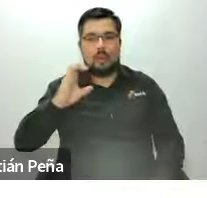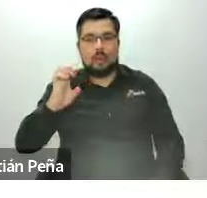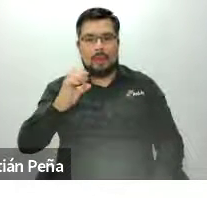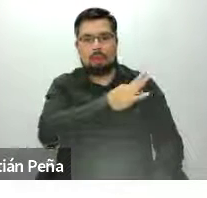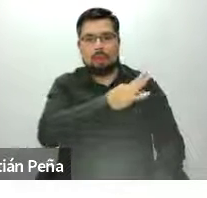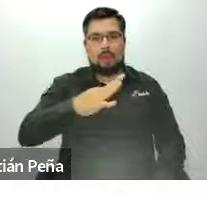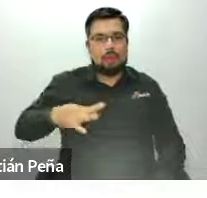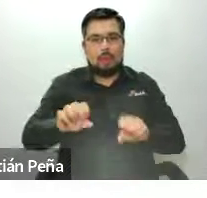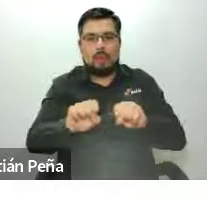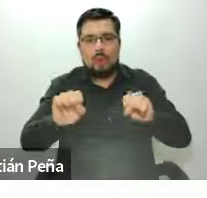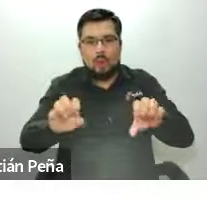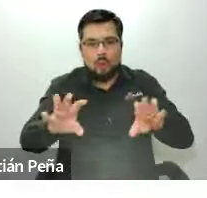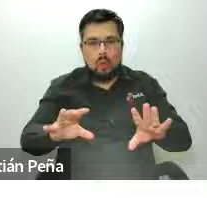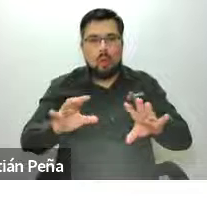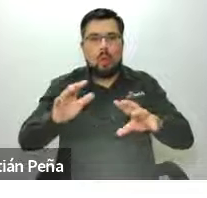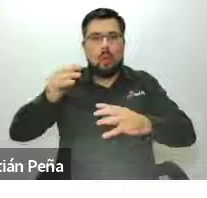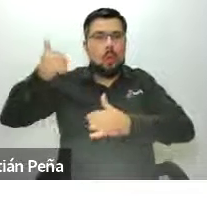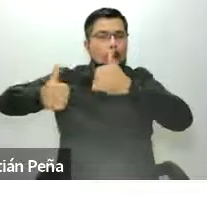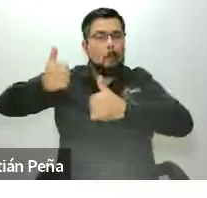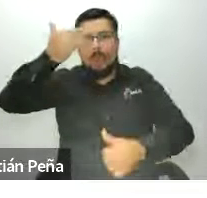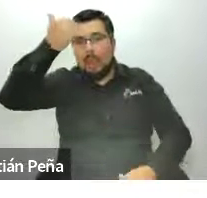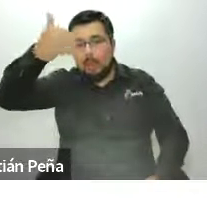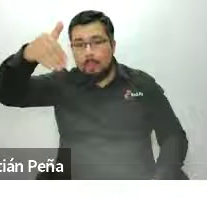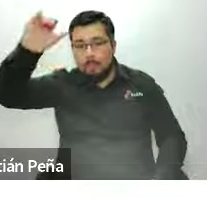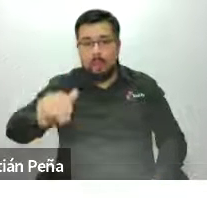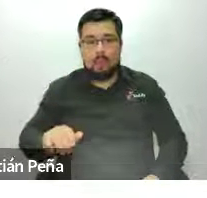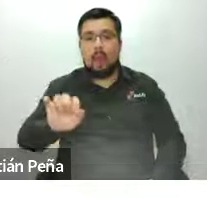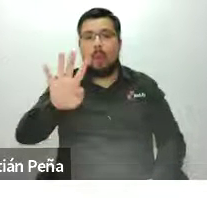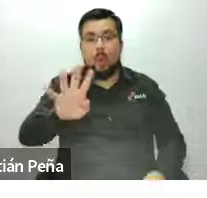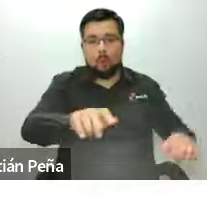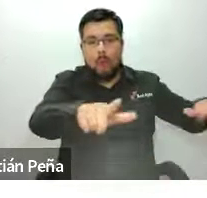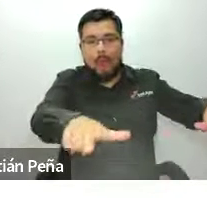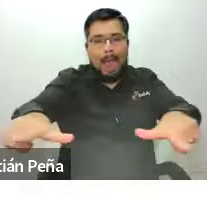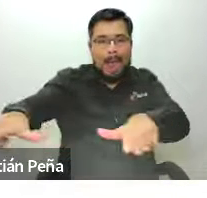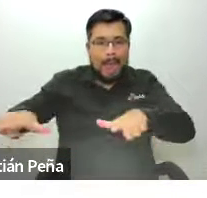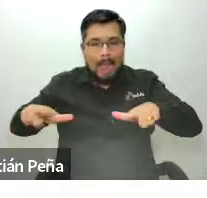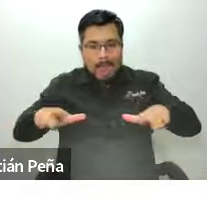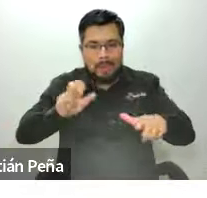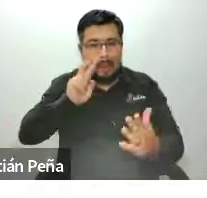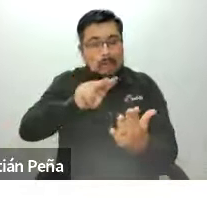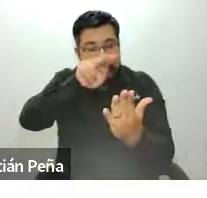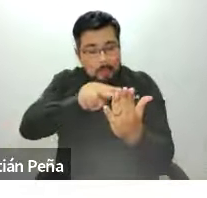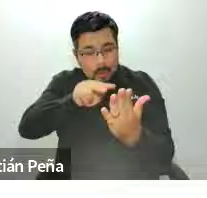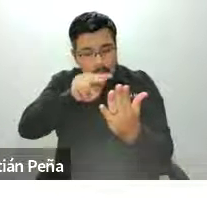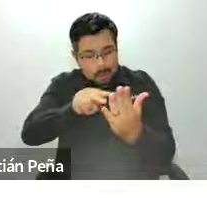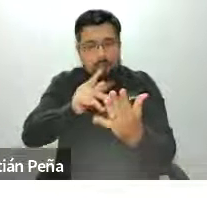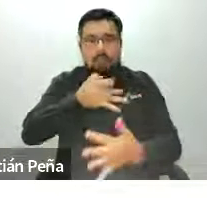en cada una de las 4 áreas que también hicieron sus observaciones a las propuestas de las